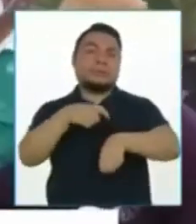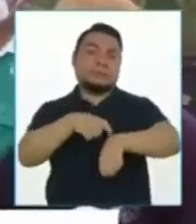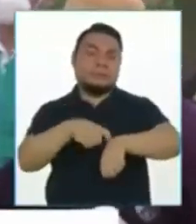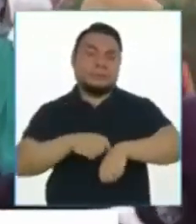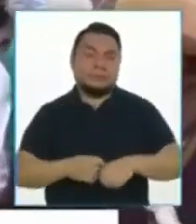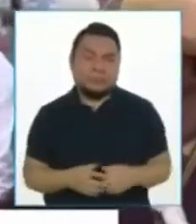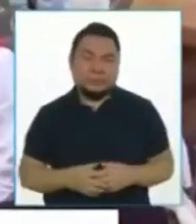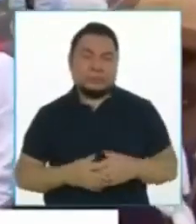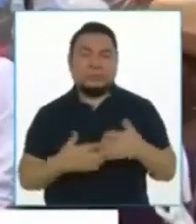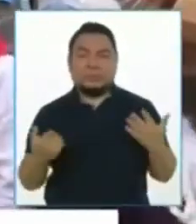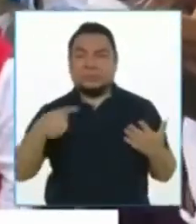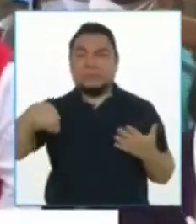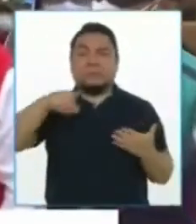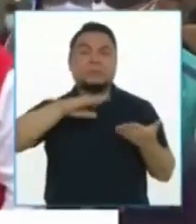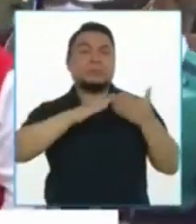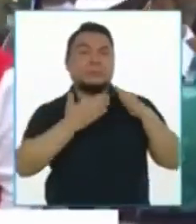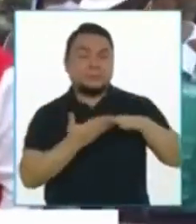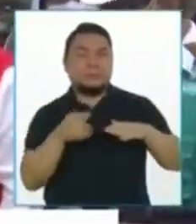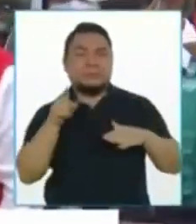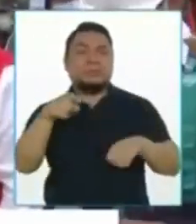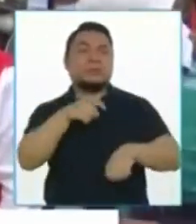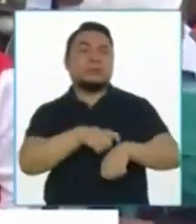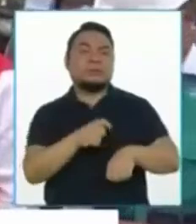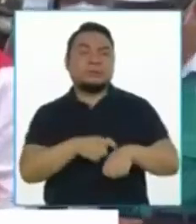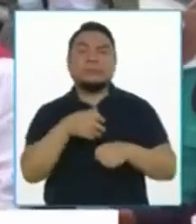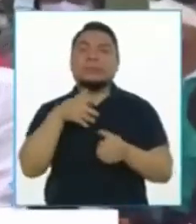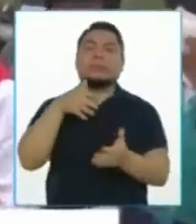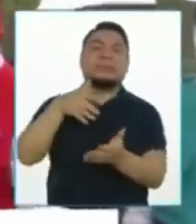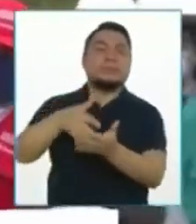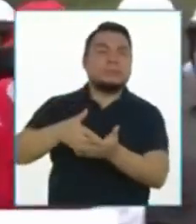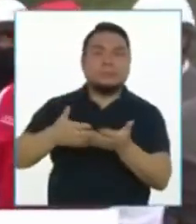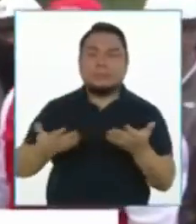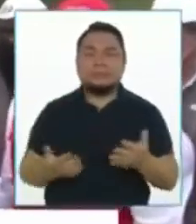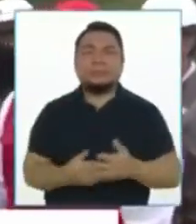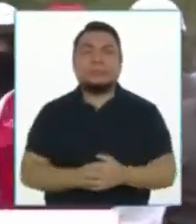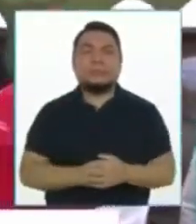temporales a los pobladores en situación de vulnerabilidad.